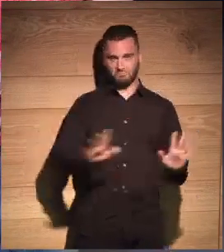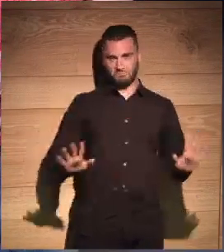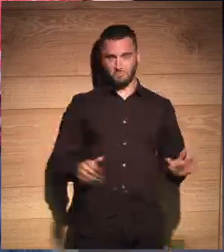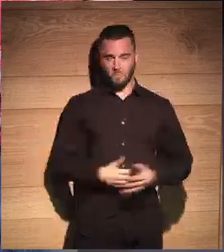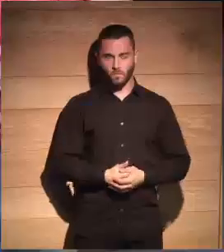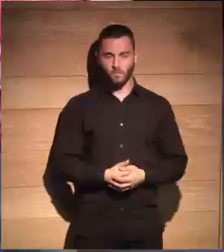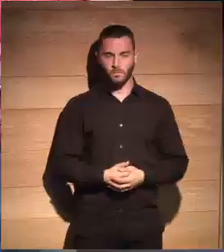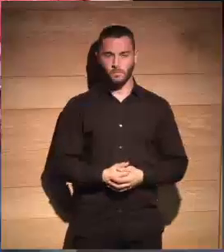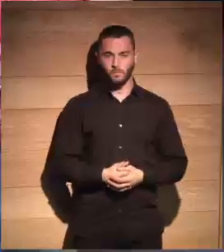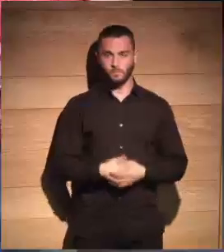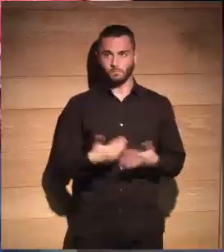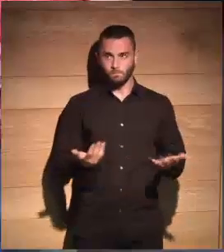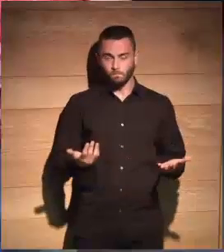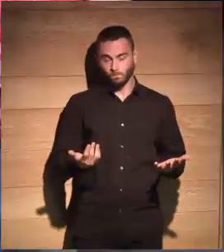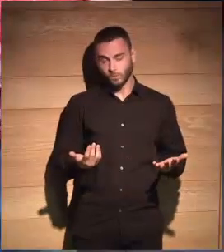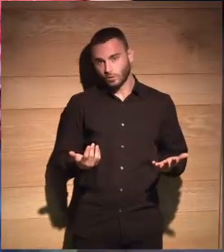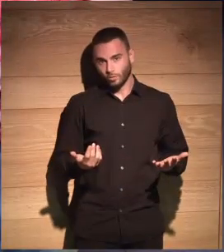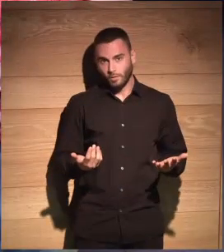Entonces, en ese sentido, sí.